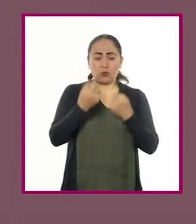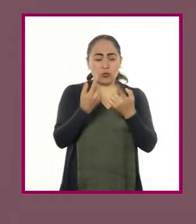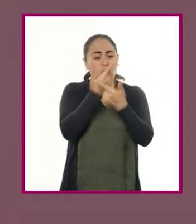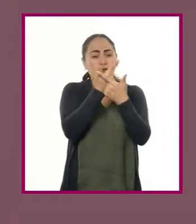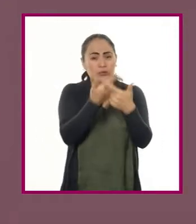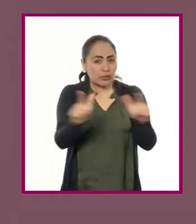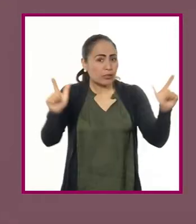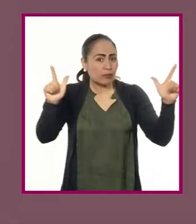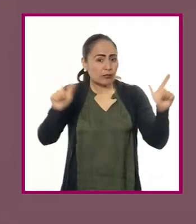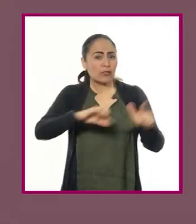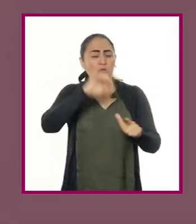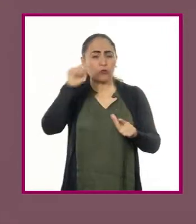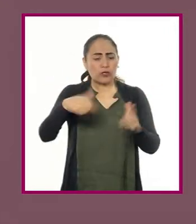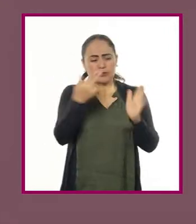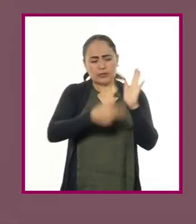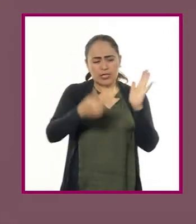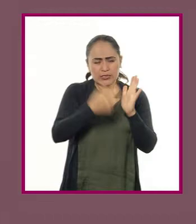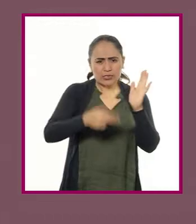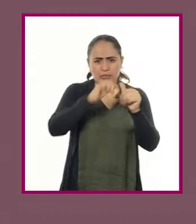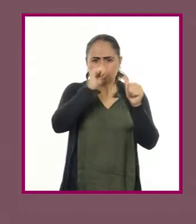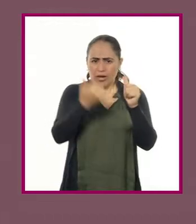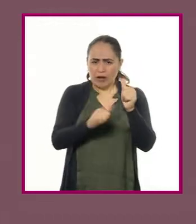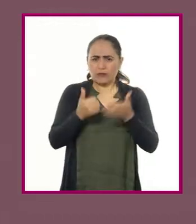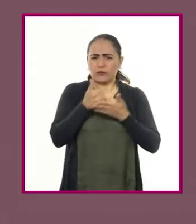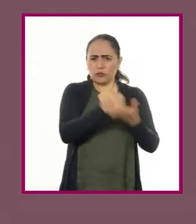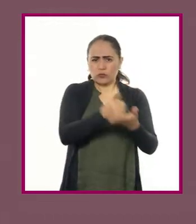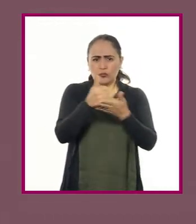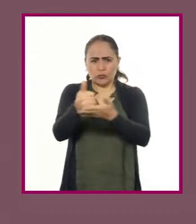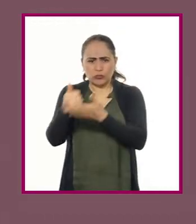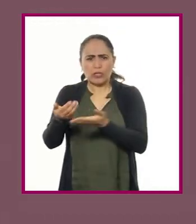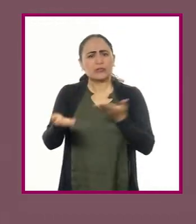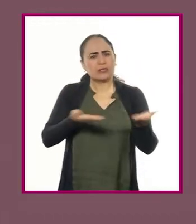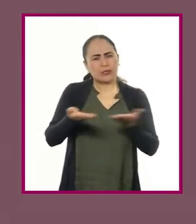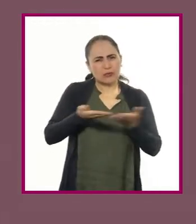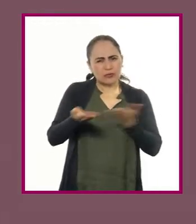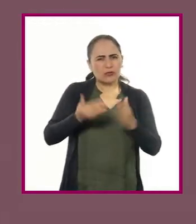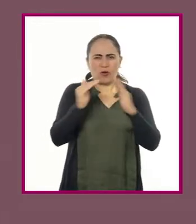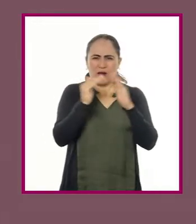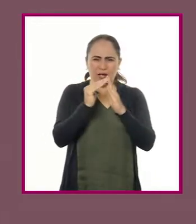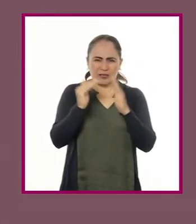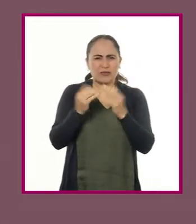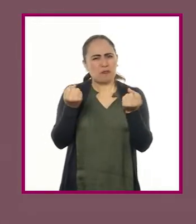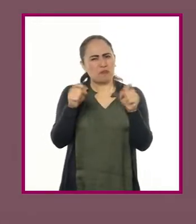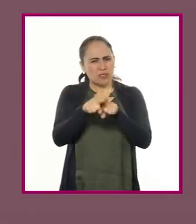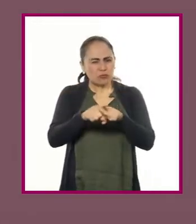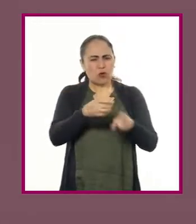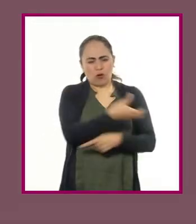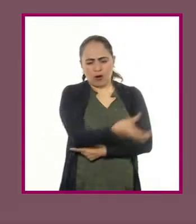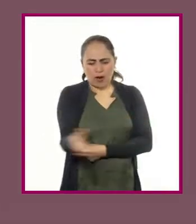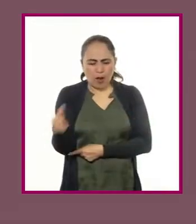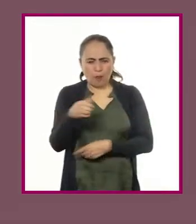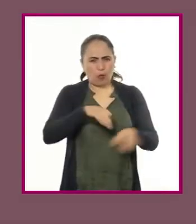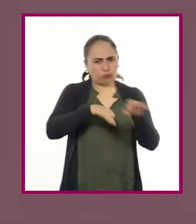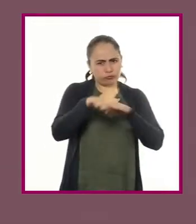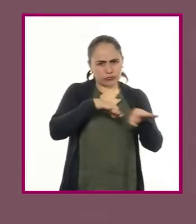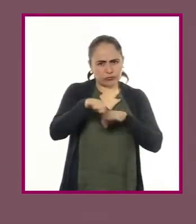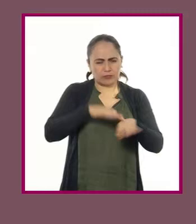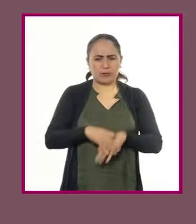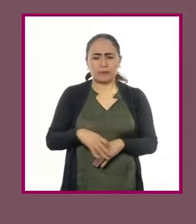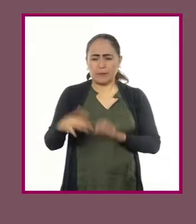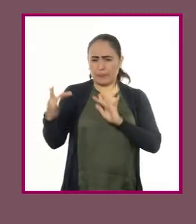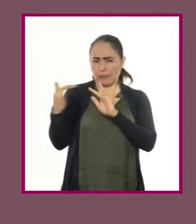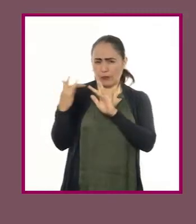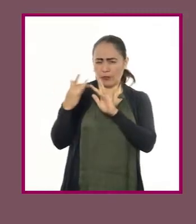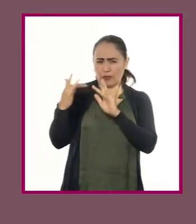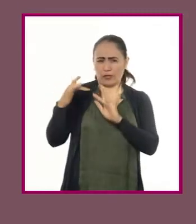como ayudantes en talleres artesanales, en el servicio doméstico y el campo. Debido al contacto con Asia,